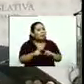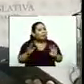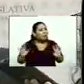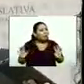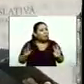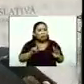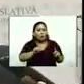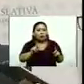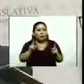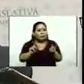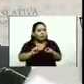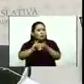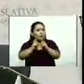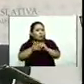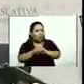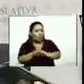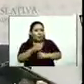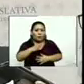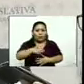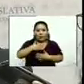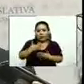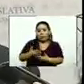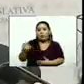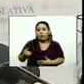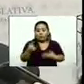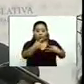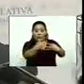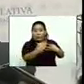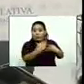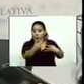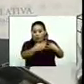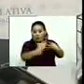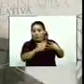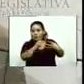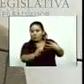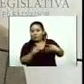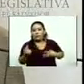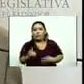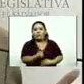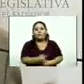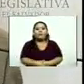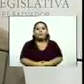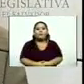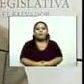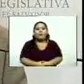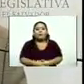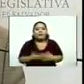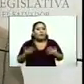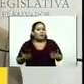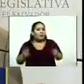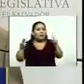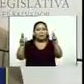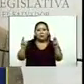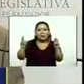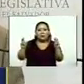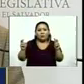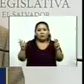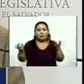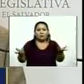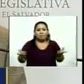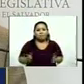sustituye la voluntad de una persona a la constitución de la República. Sin mayor contenido y sin mayor